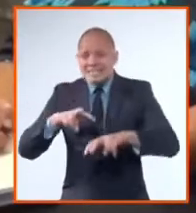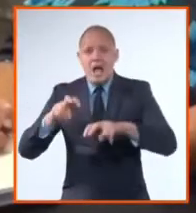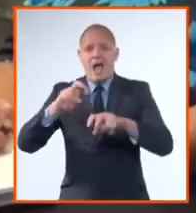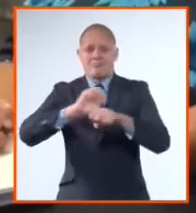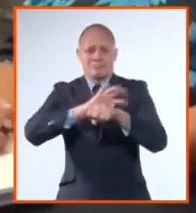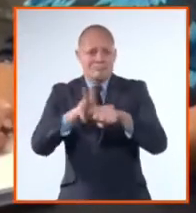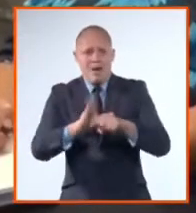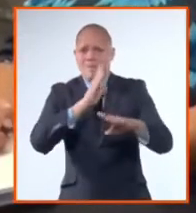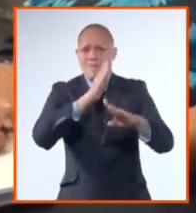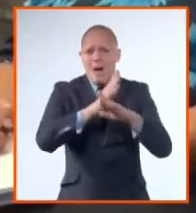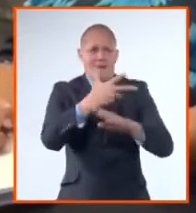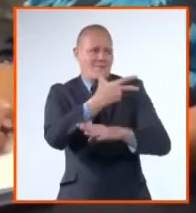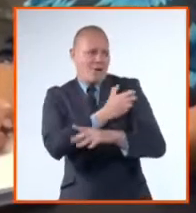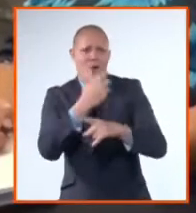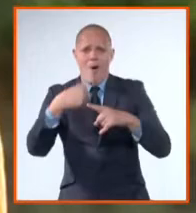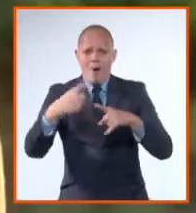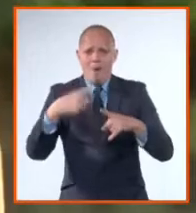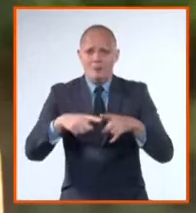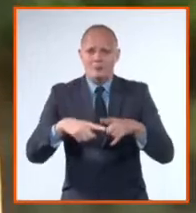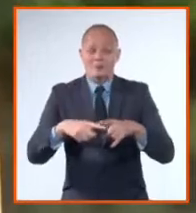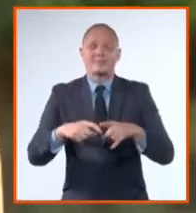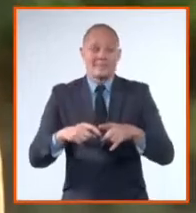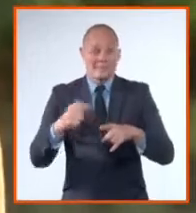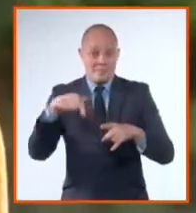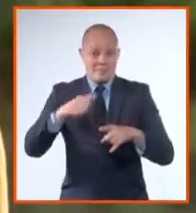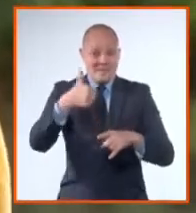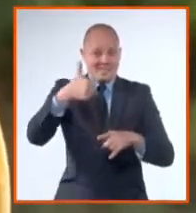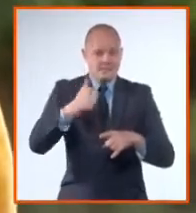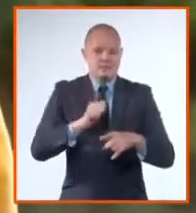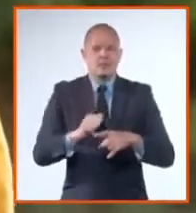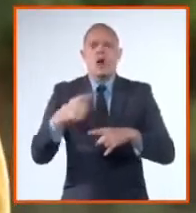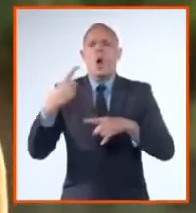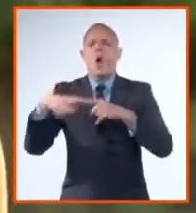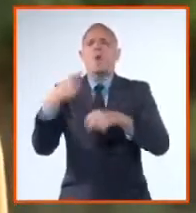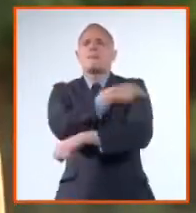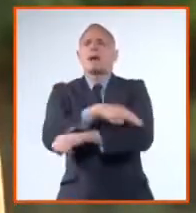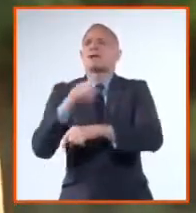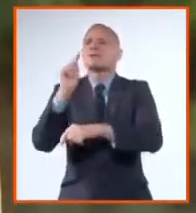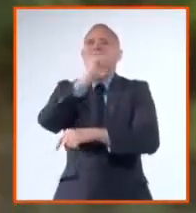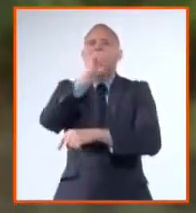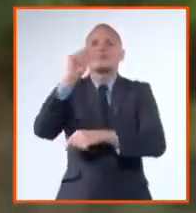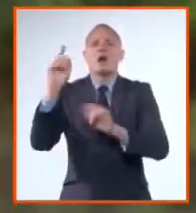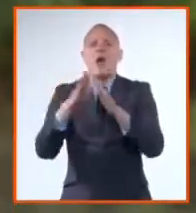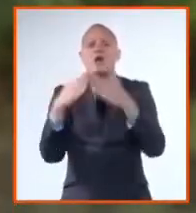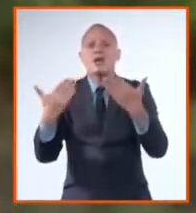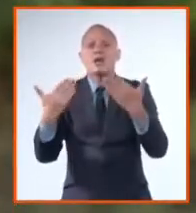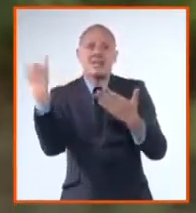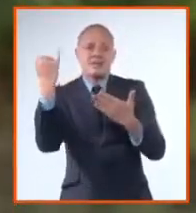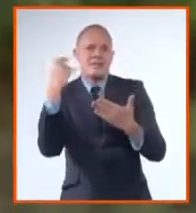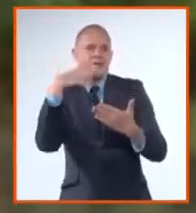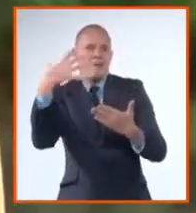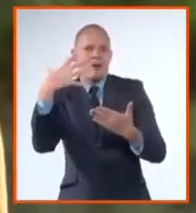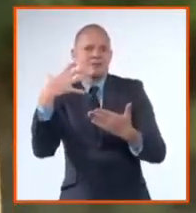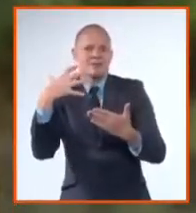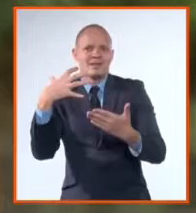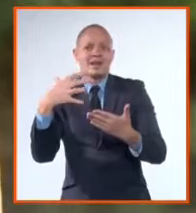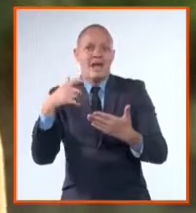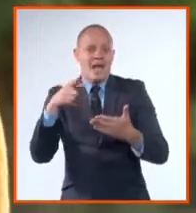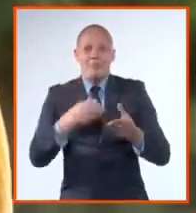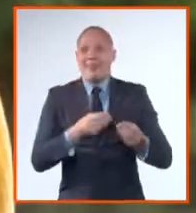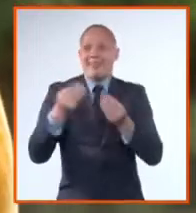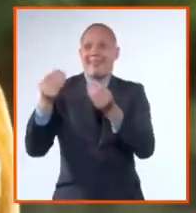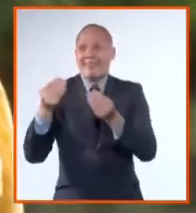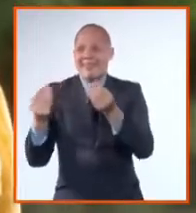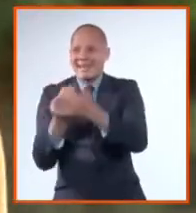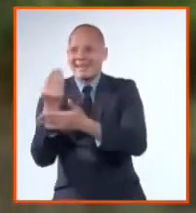yo se lo doy a quien yo entienda. Por lo tanto, nosotros tenemos que lograr que todos los profesores, los